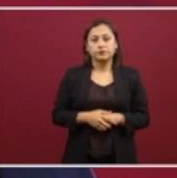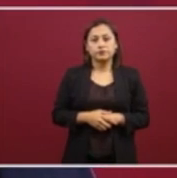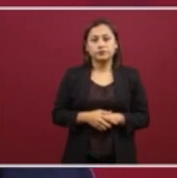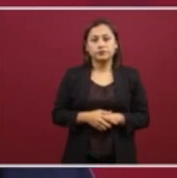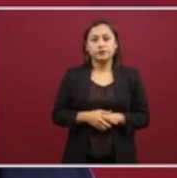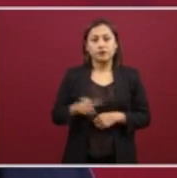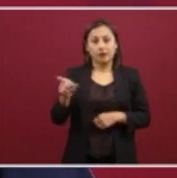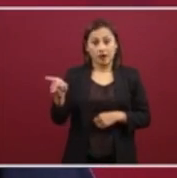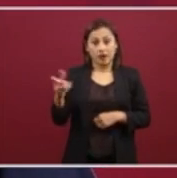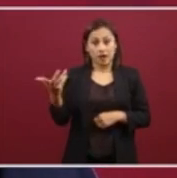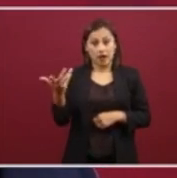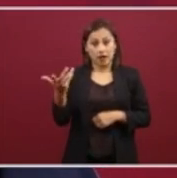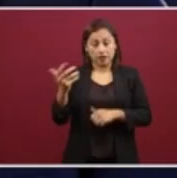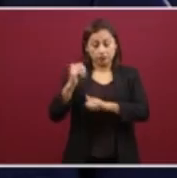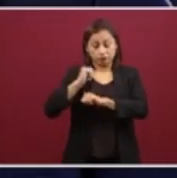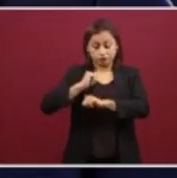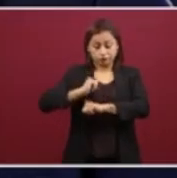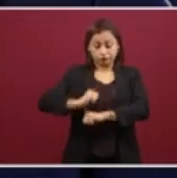la investigación